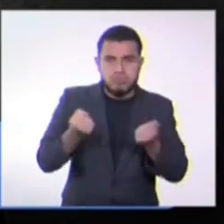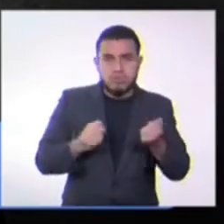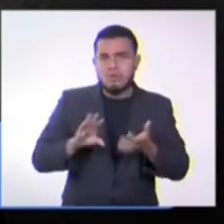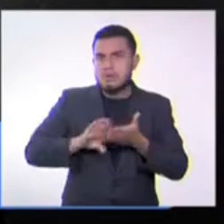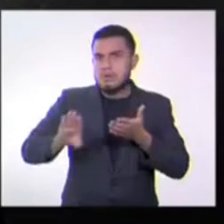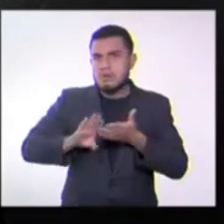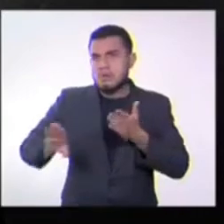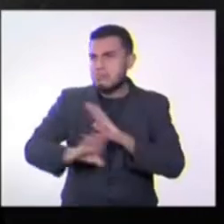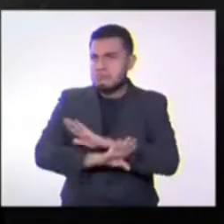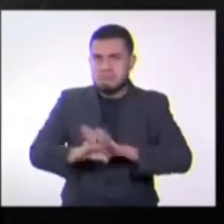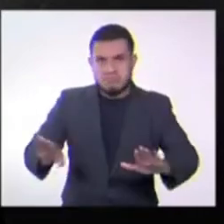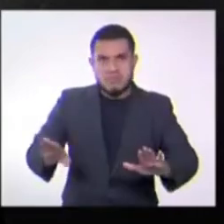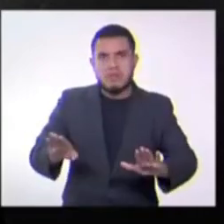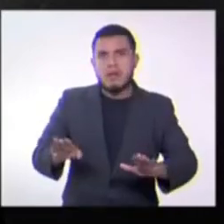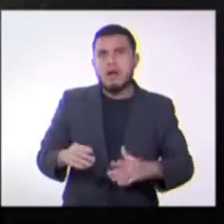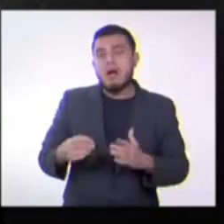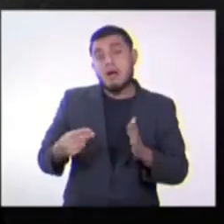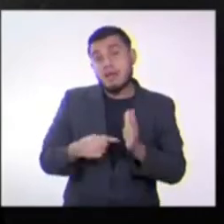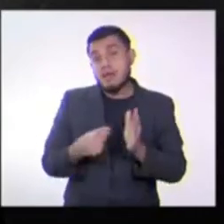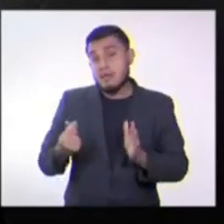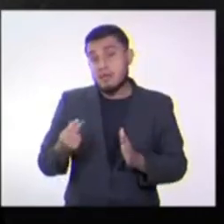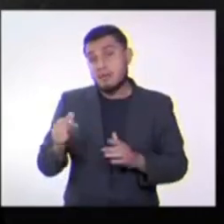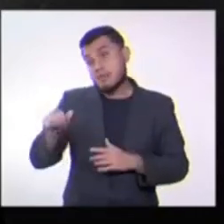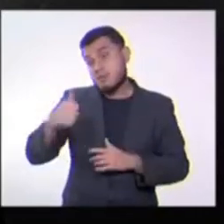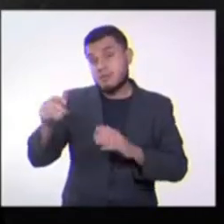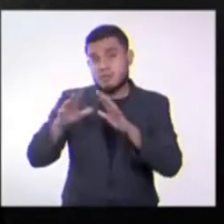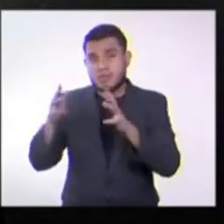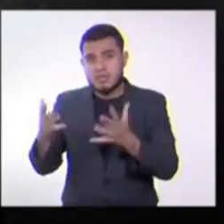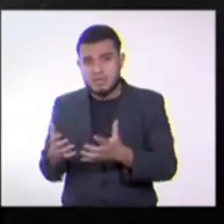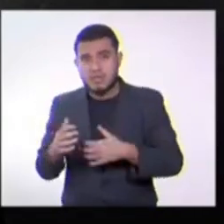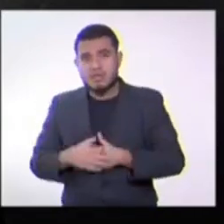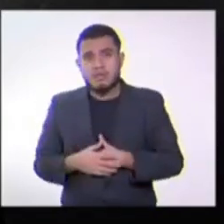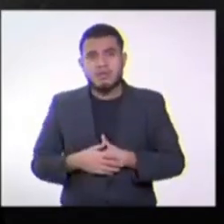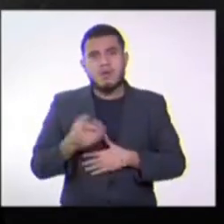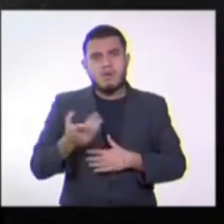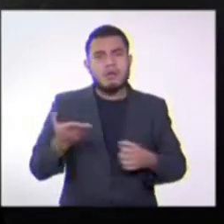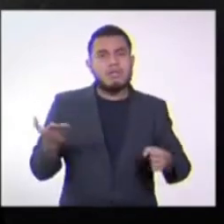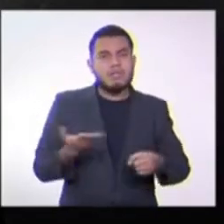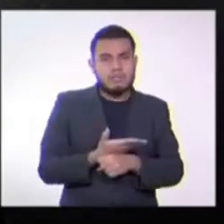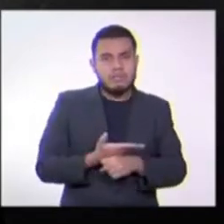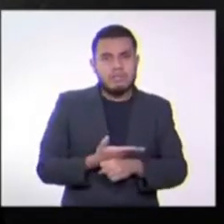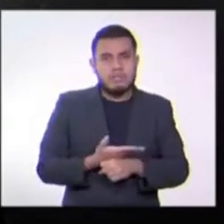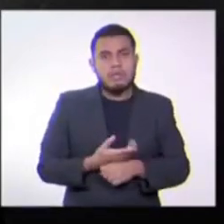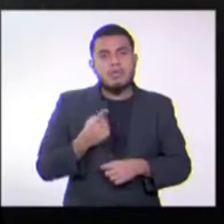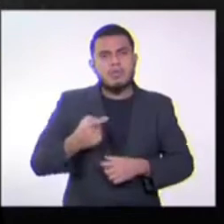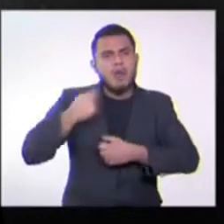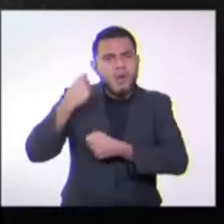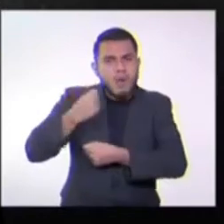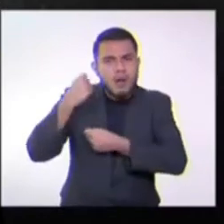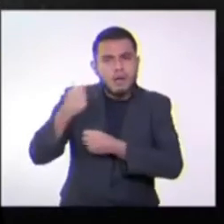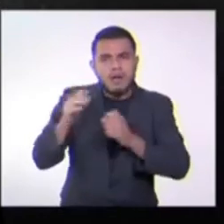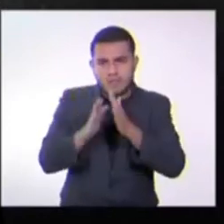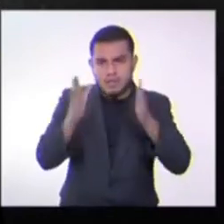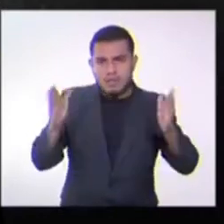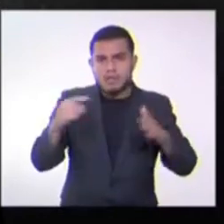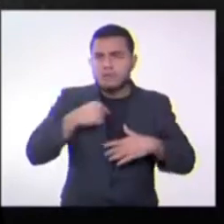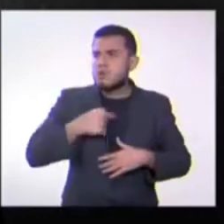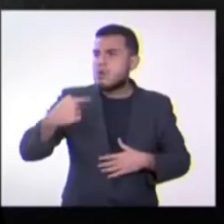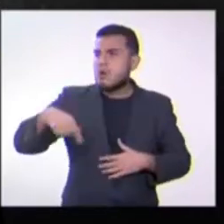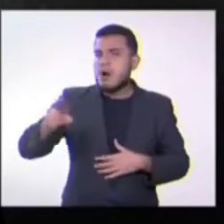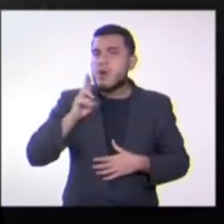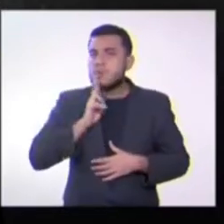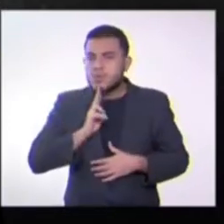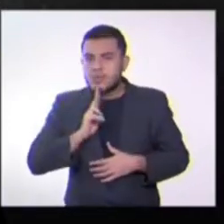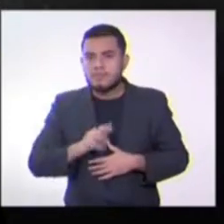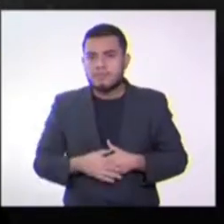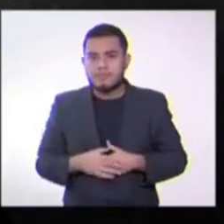En 1944, a pesar de todo esto, luego de un golpe fallido y de una huelga general, huí a Honduras,